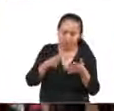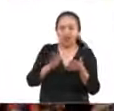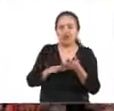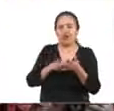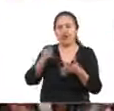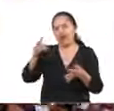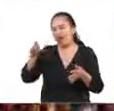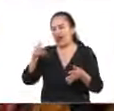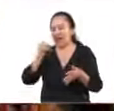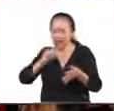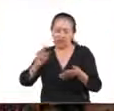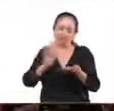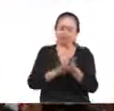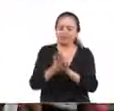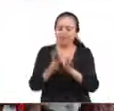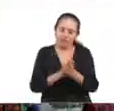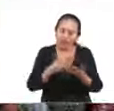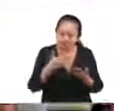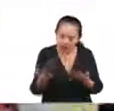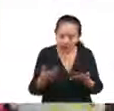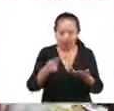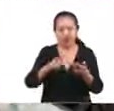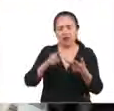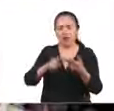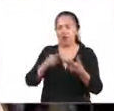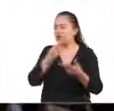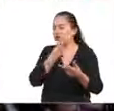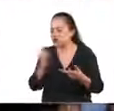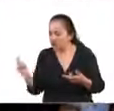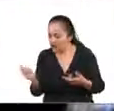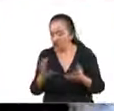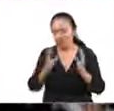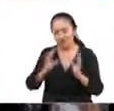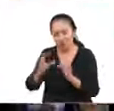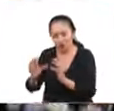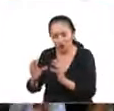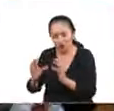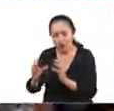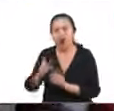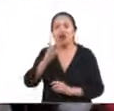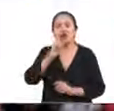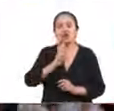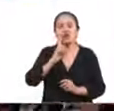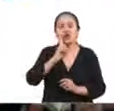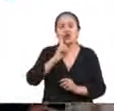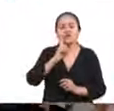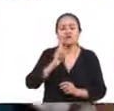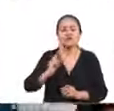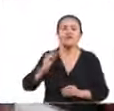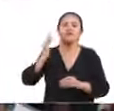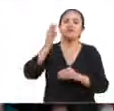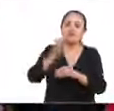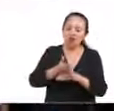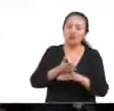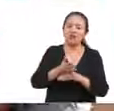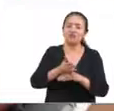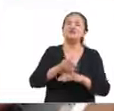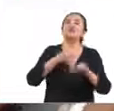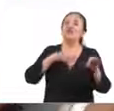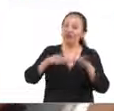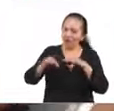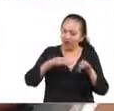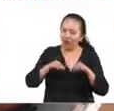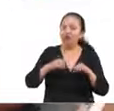hacer tortillas, además de cuidar a los hijos, las mujeres salimos adelante por nuestras familias, por